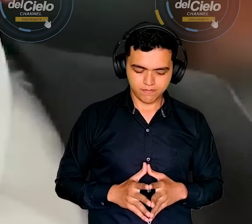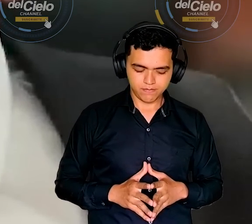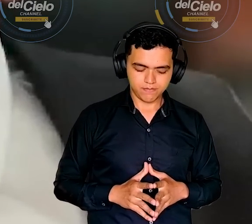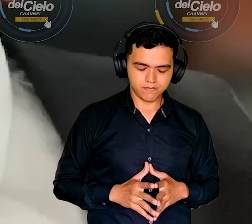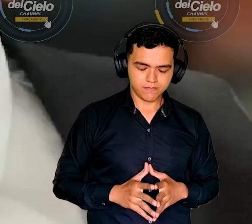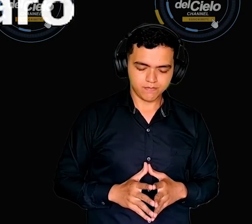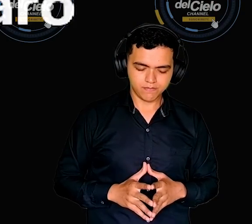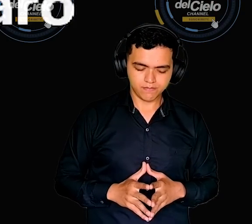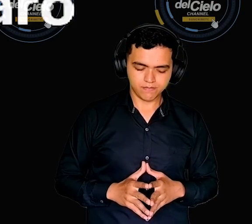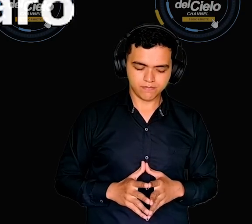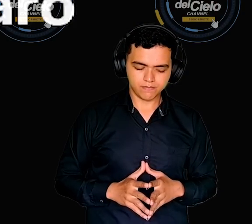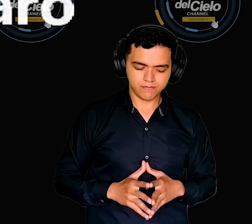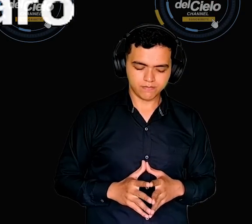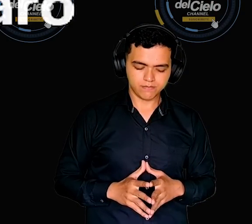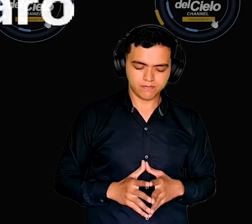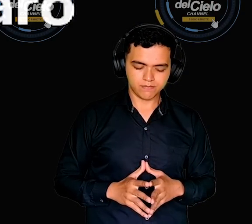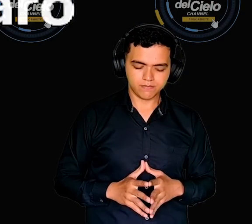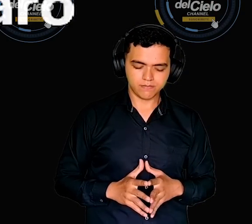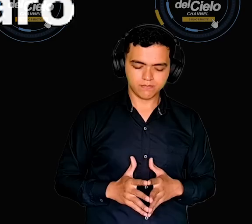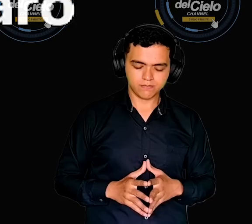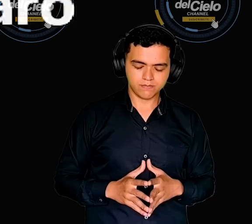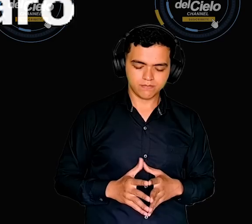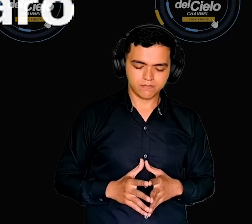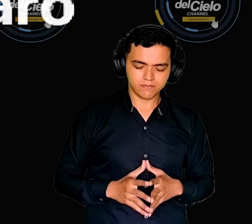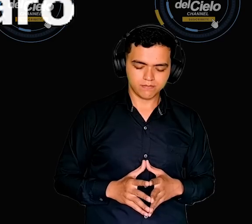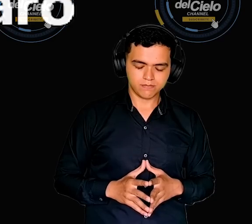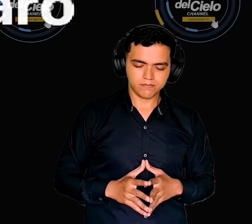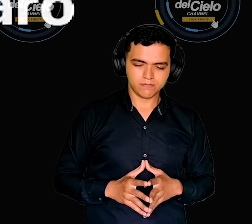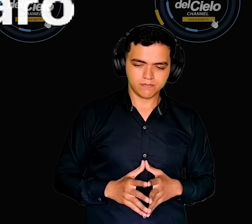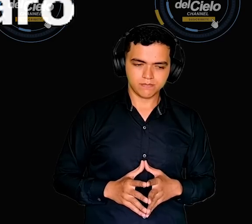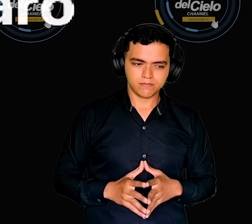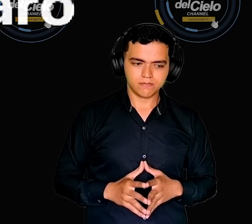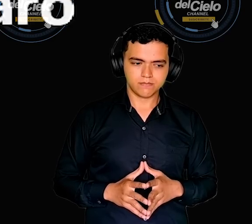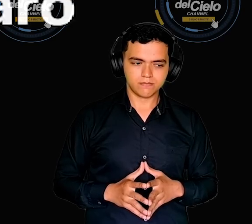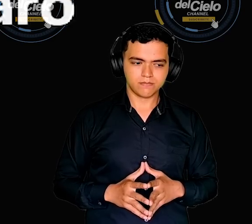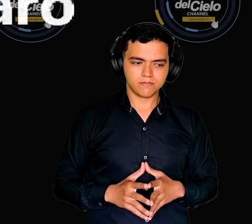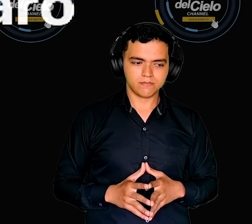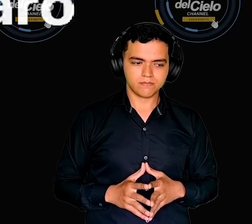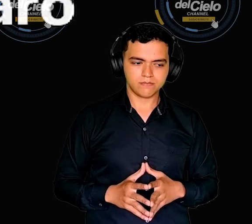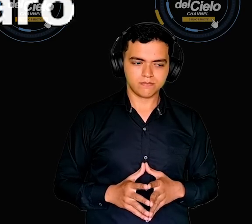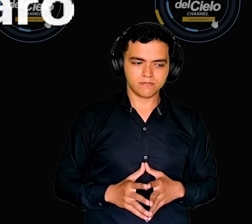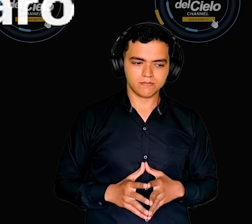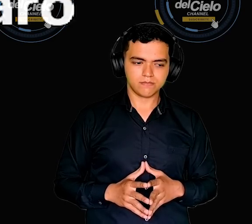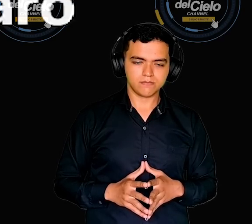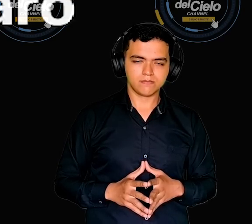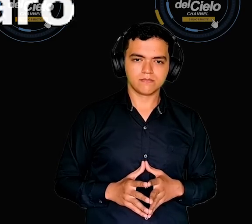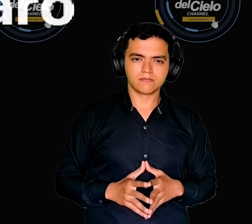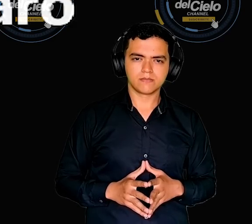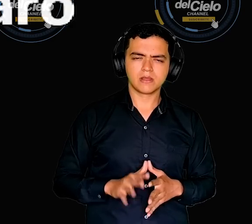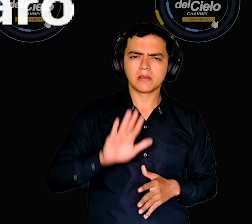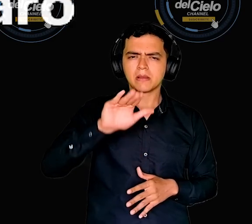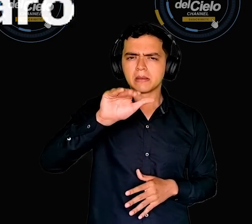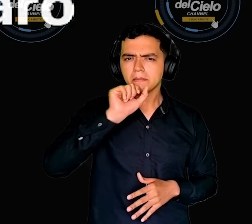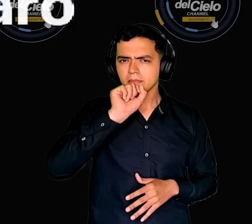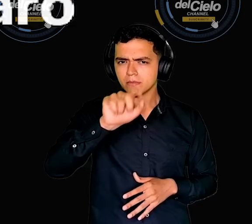nos quiere echar a perder la meta, el proyecto,